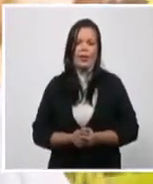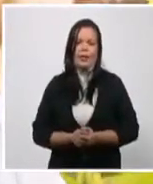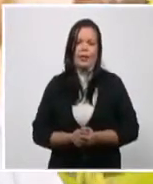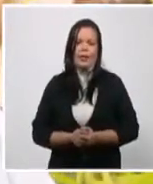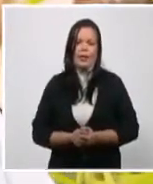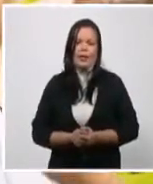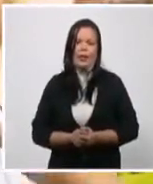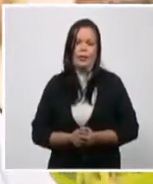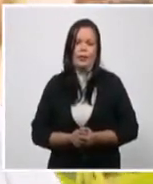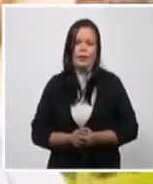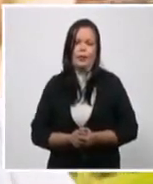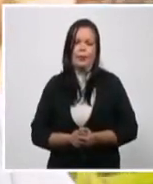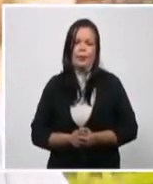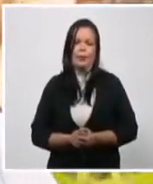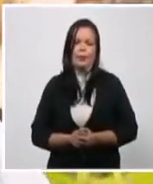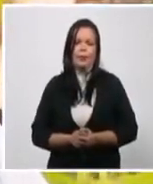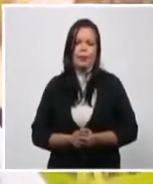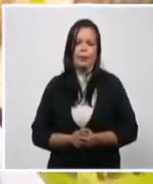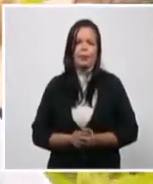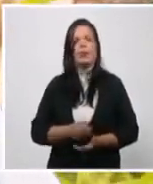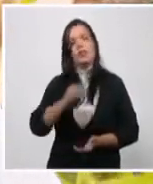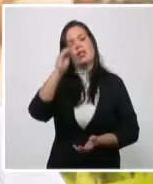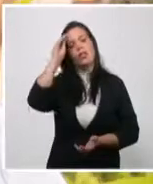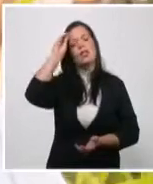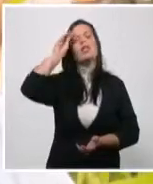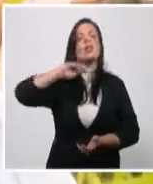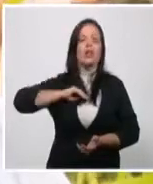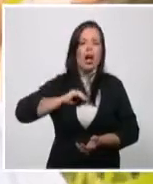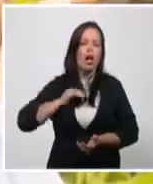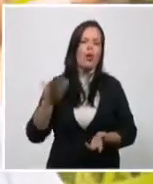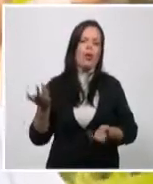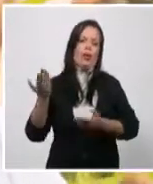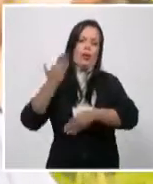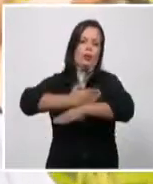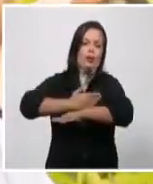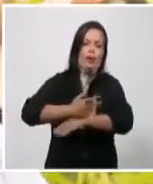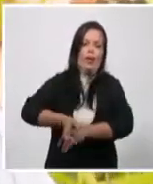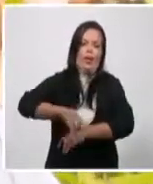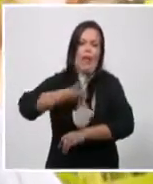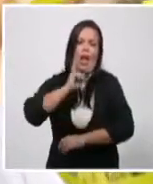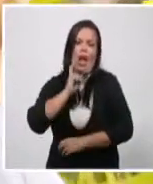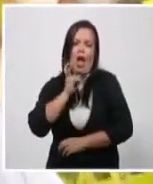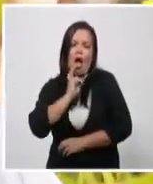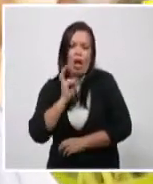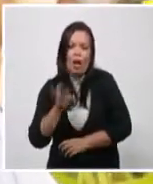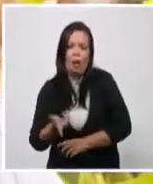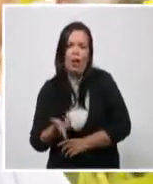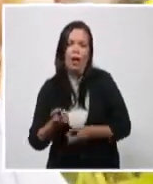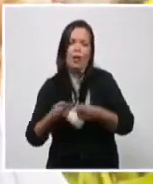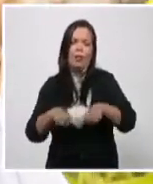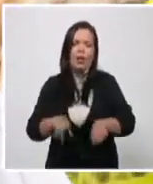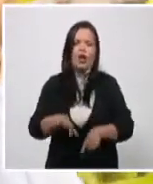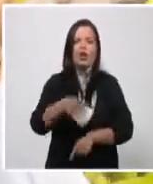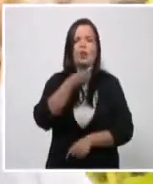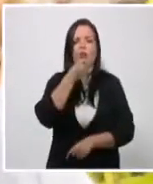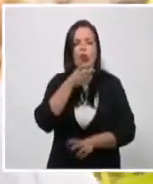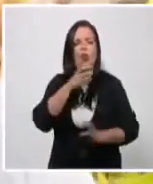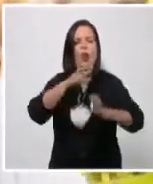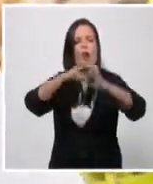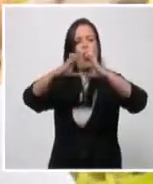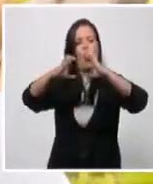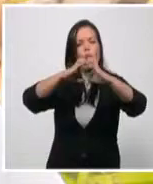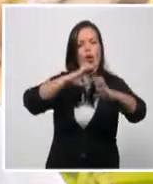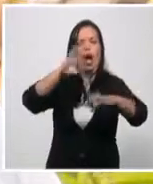increíblemente con la barrera idiomática, porque es un idioma difícil, aún así logramos comunicarnos con los pacientes a través de